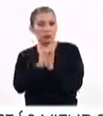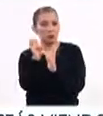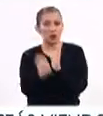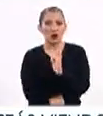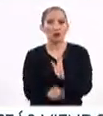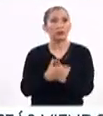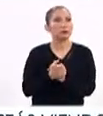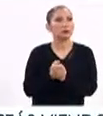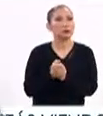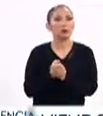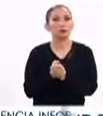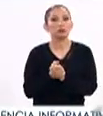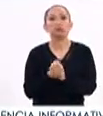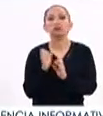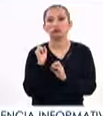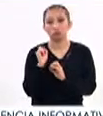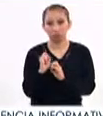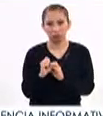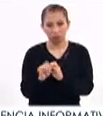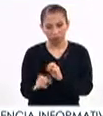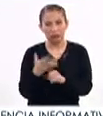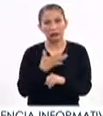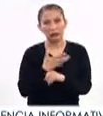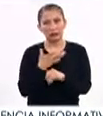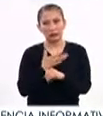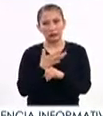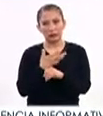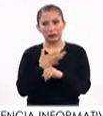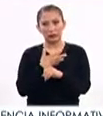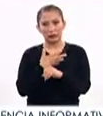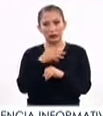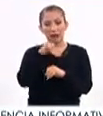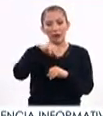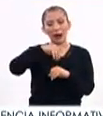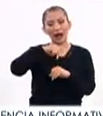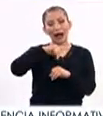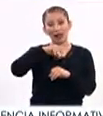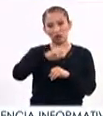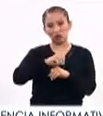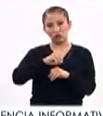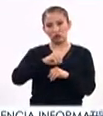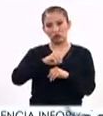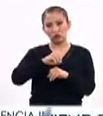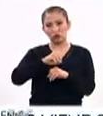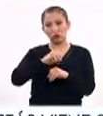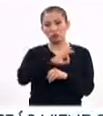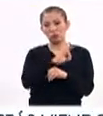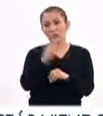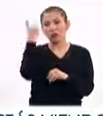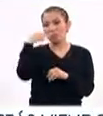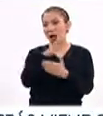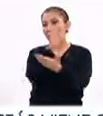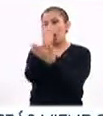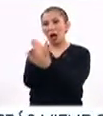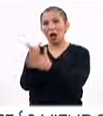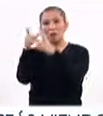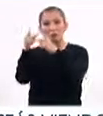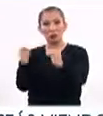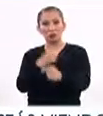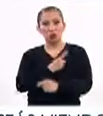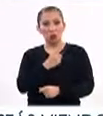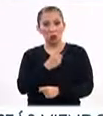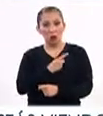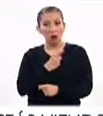ejemplo, si terminares A2, puedes viajar en Japón